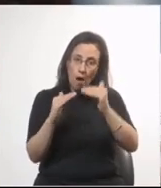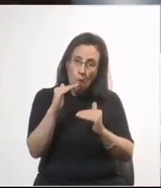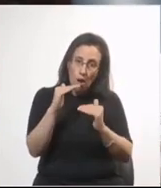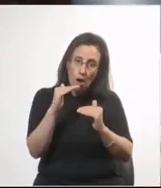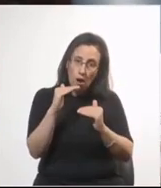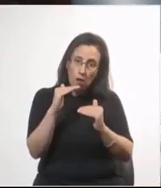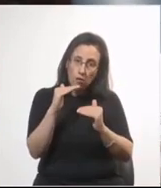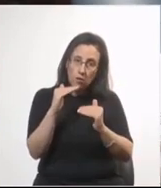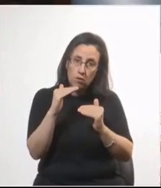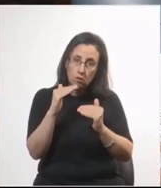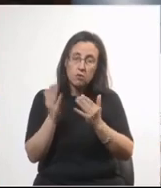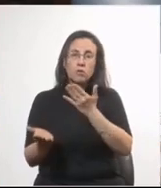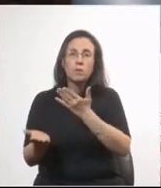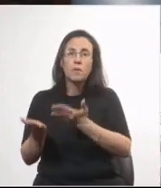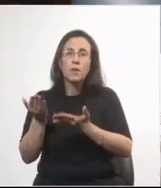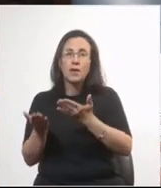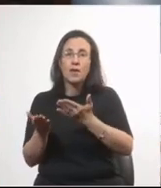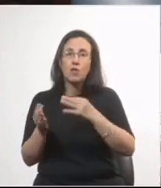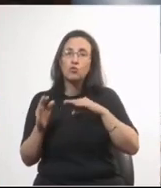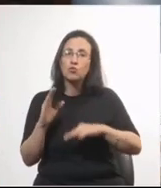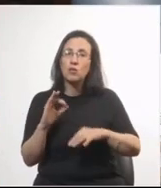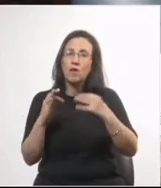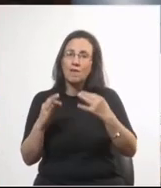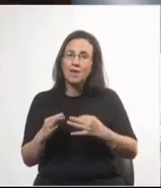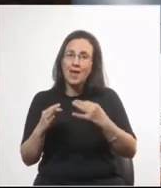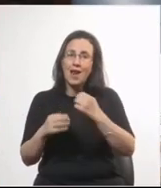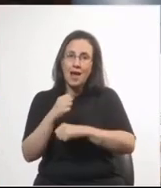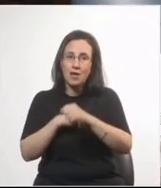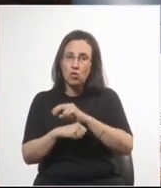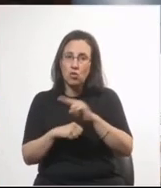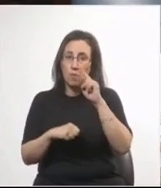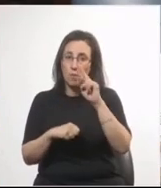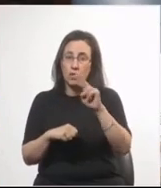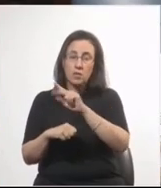que fue el salario real medio en el 2019.